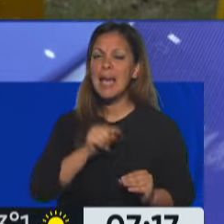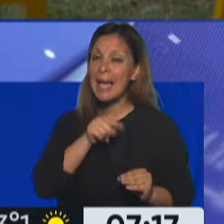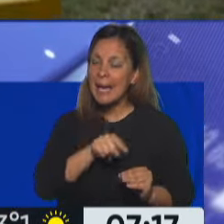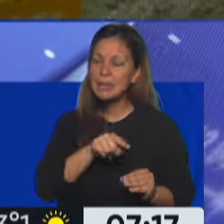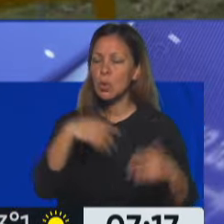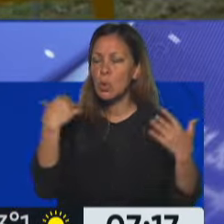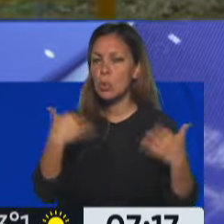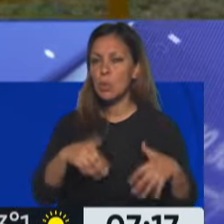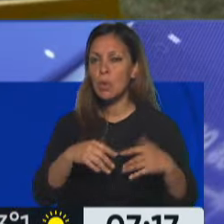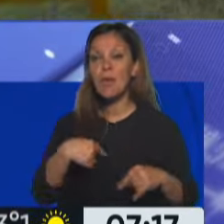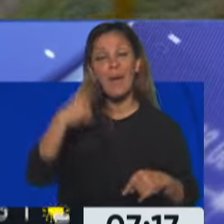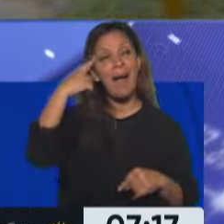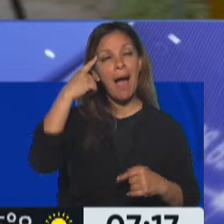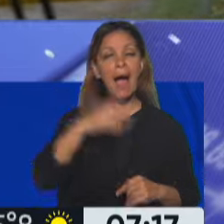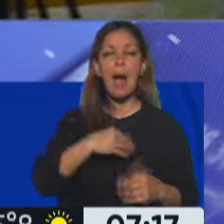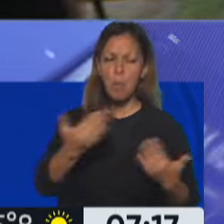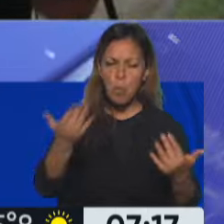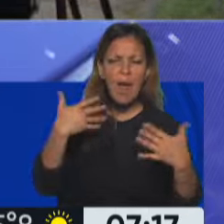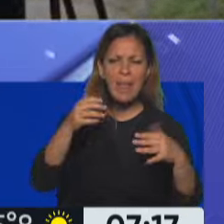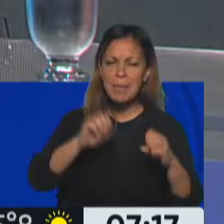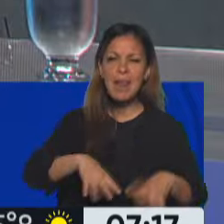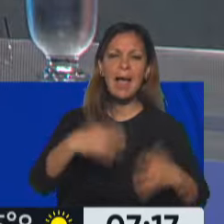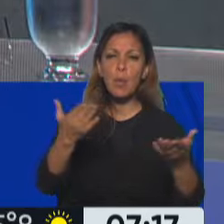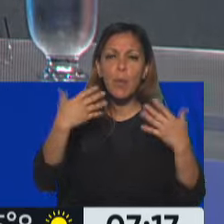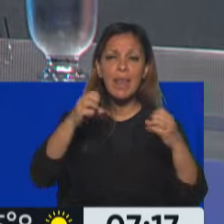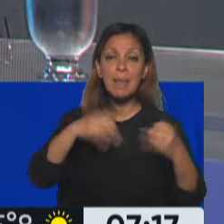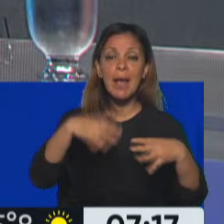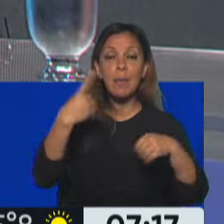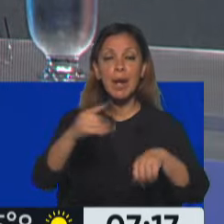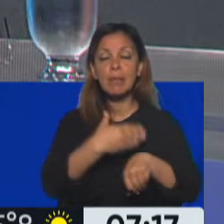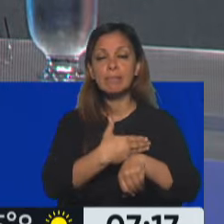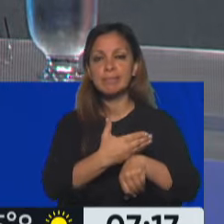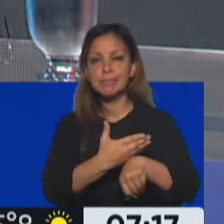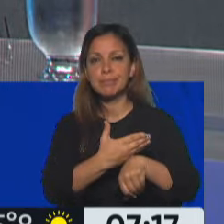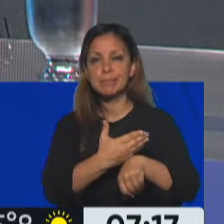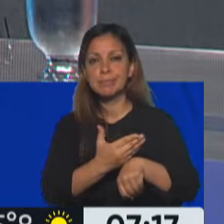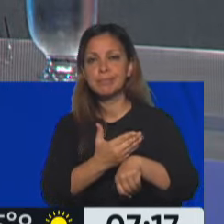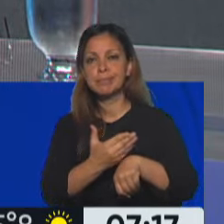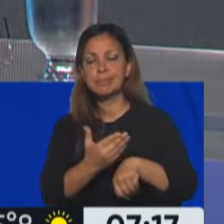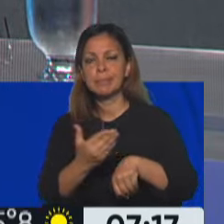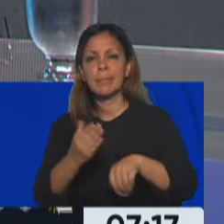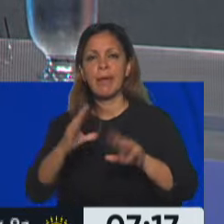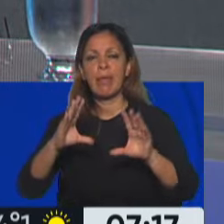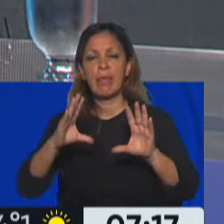se puede dar el milagro, se puede dar el milagro, y cuando empezás a sentir que el milagro, bueno,